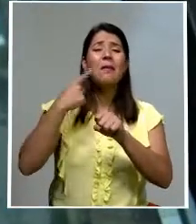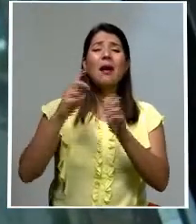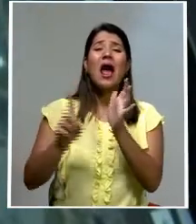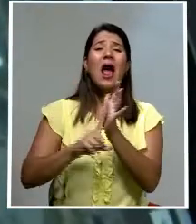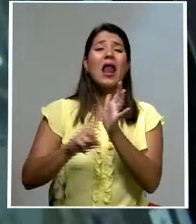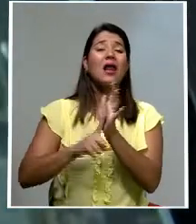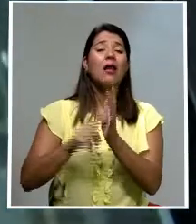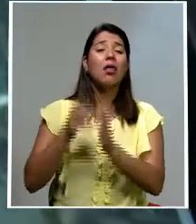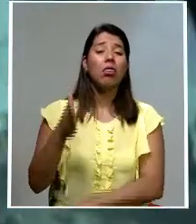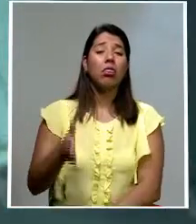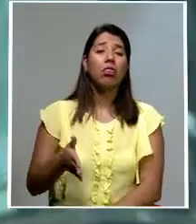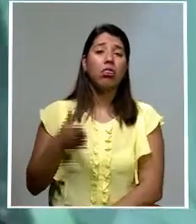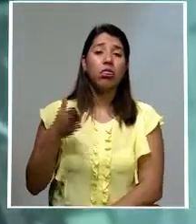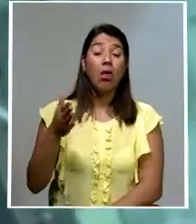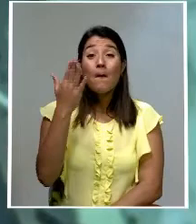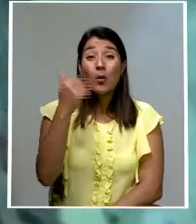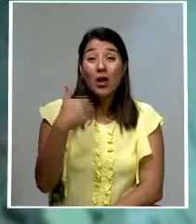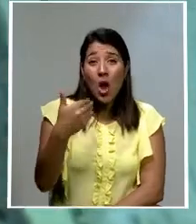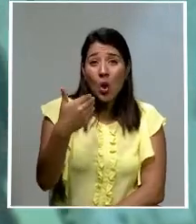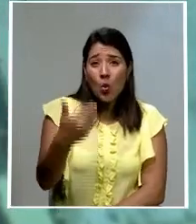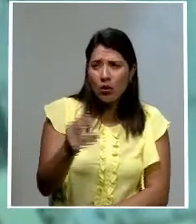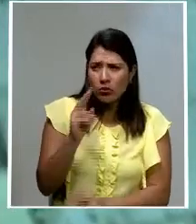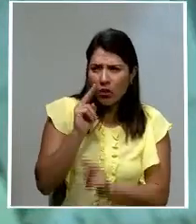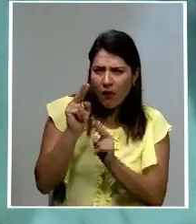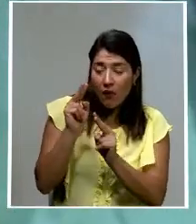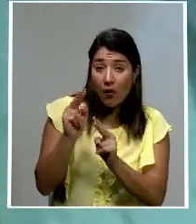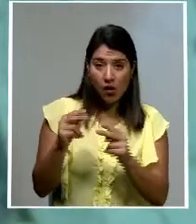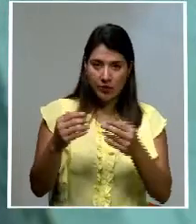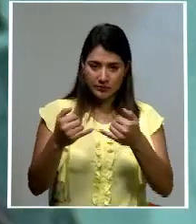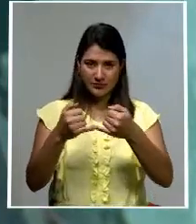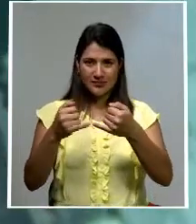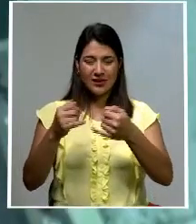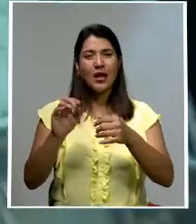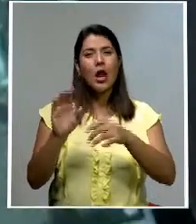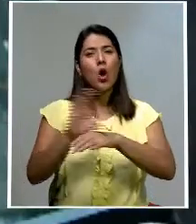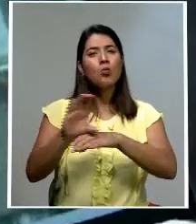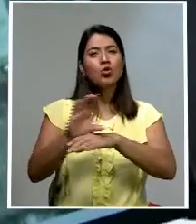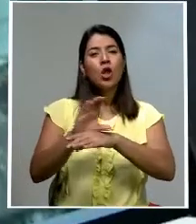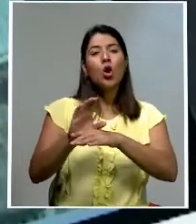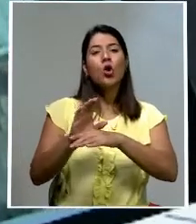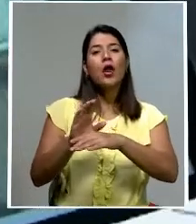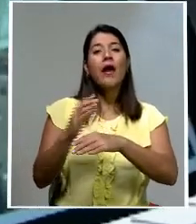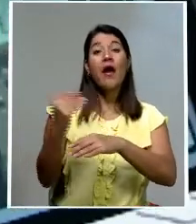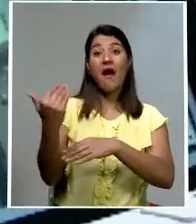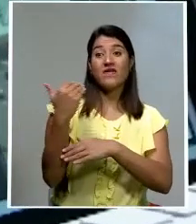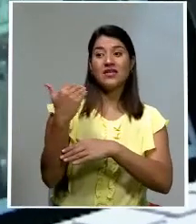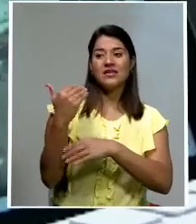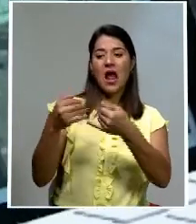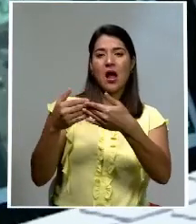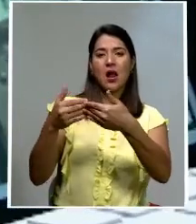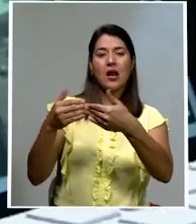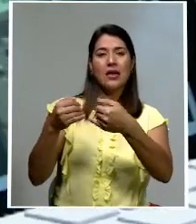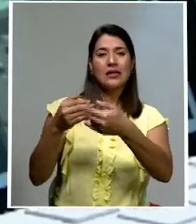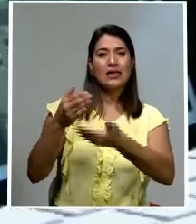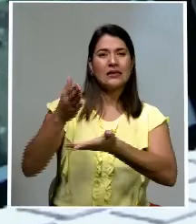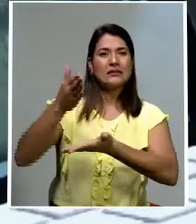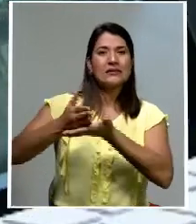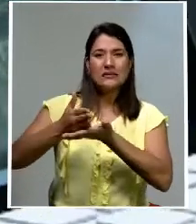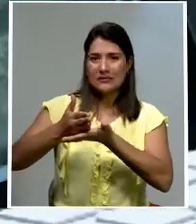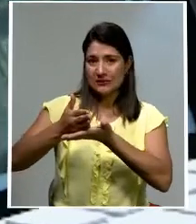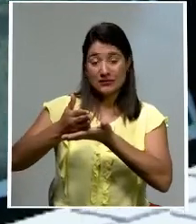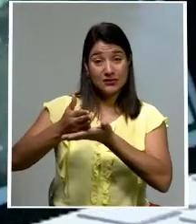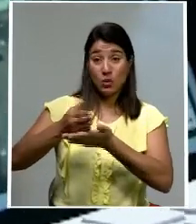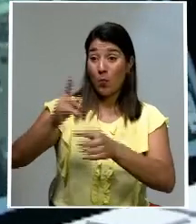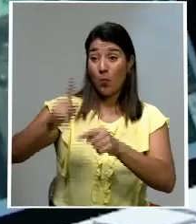se presenta un caso de una persona que está fuera del límite donde debería estar, la Policía Penitenciaria remite la información a los